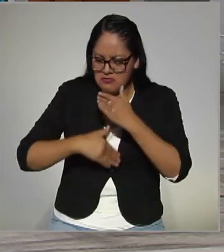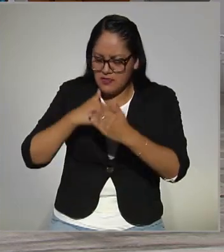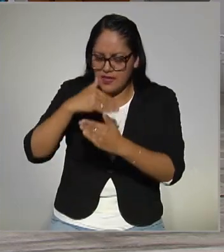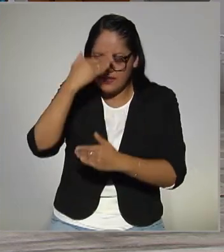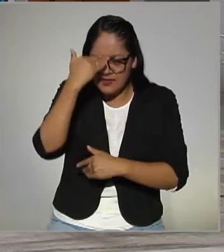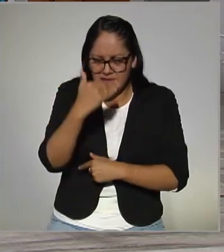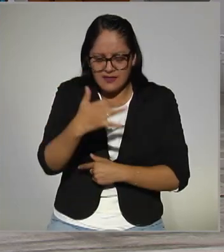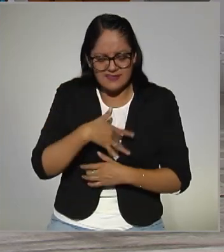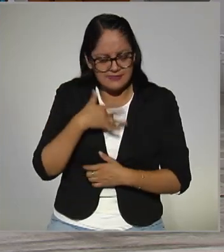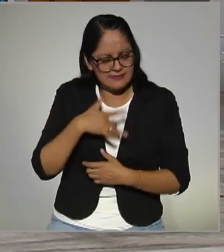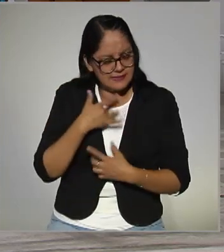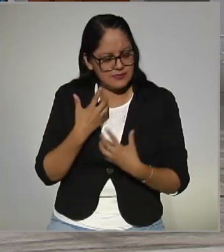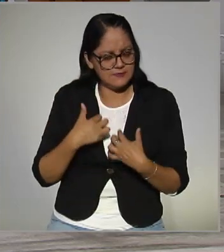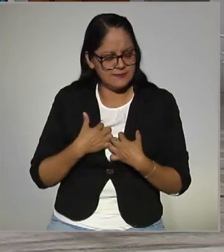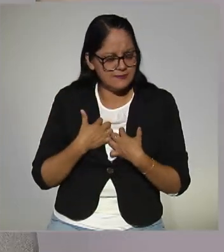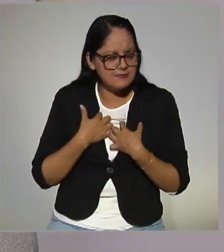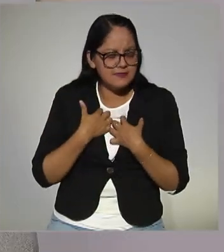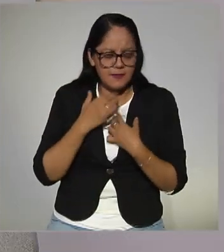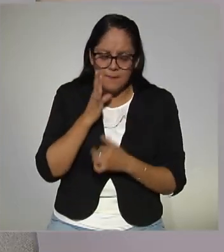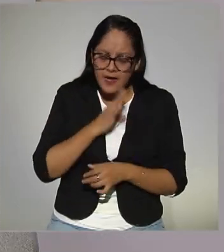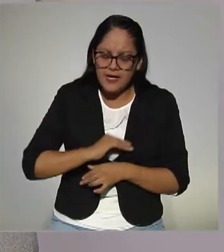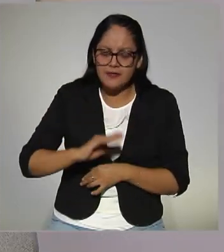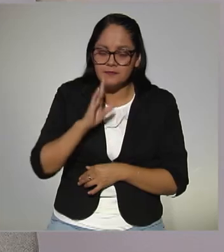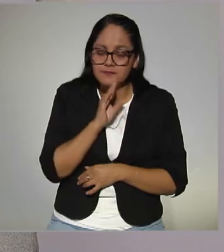haciendo sentirnos muy mal.